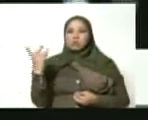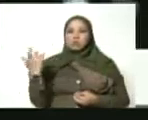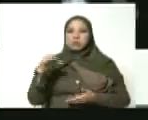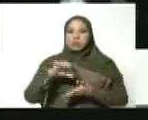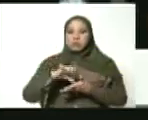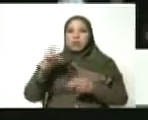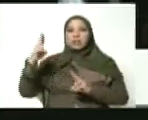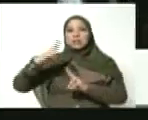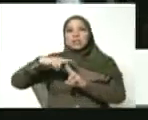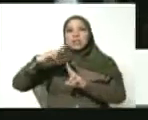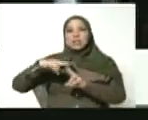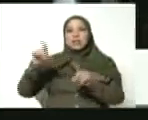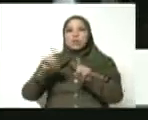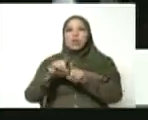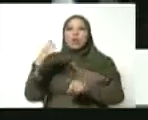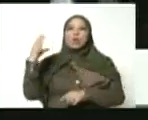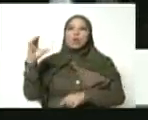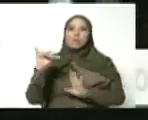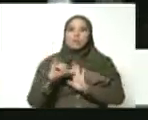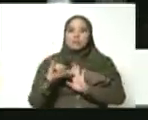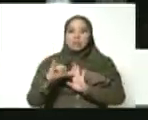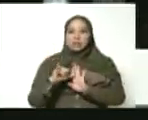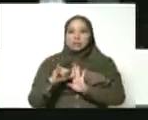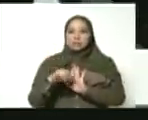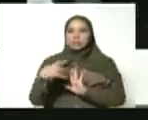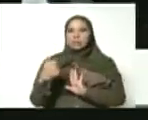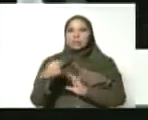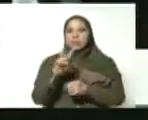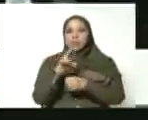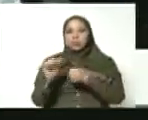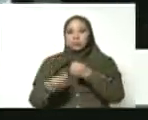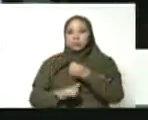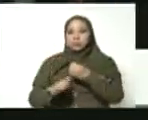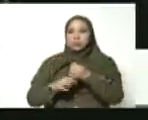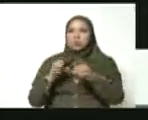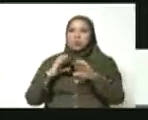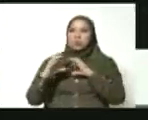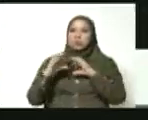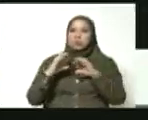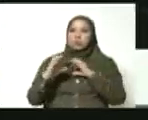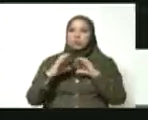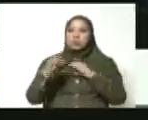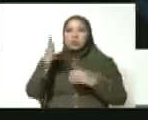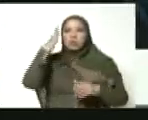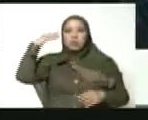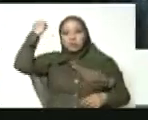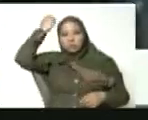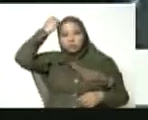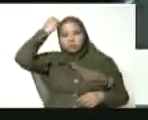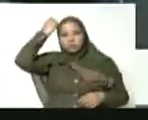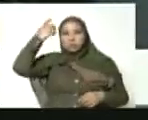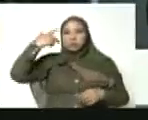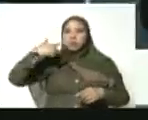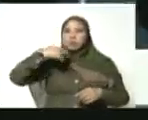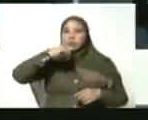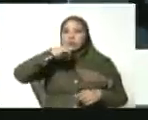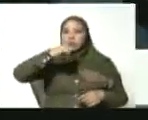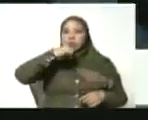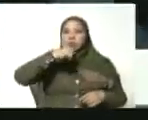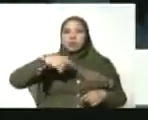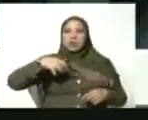de San Cristóbal y Cúcuta. Vamos a conversar de inmediato con el vicepresidente sectorial para la Comunicación, Cultura y Turismo, Freddy Ñáñez, para que nos ofrezca